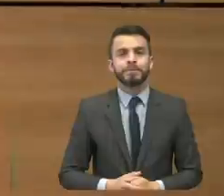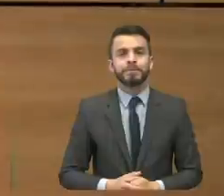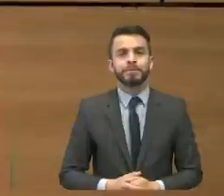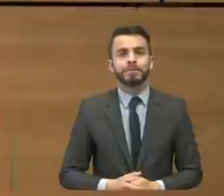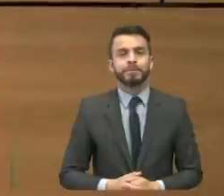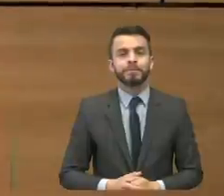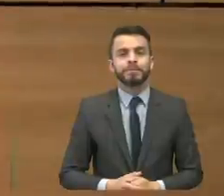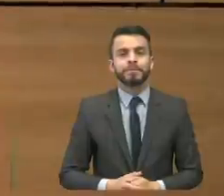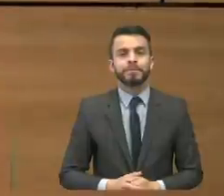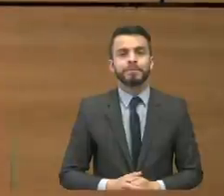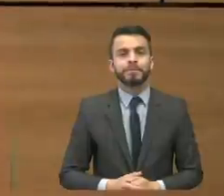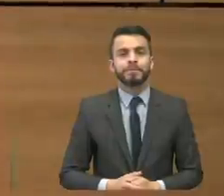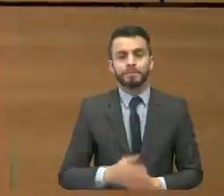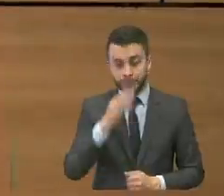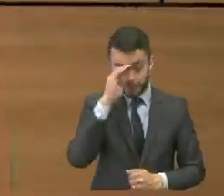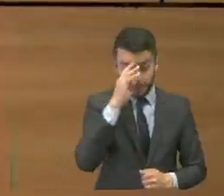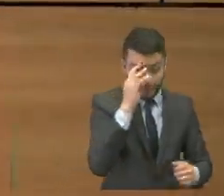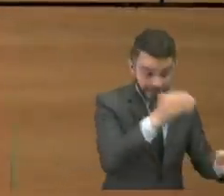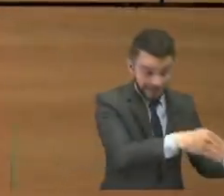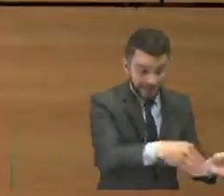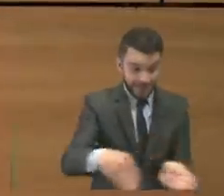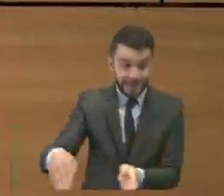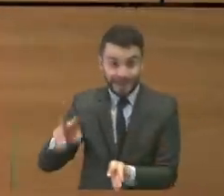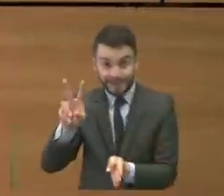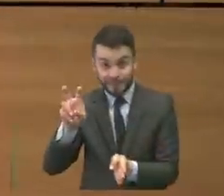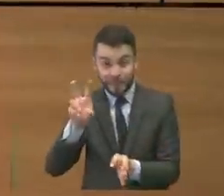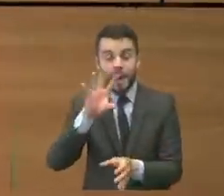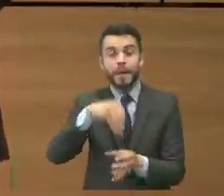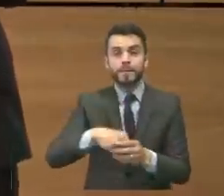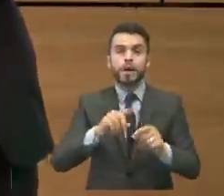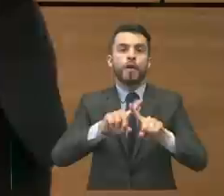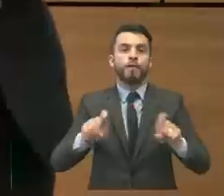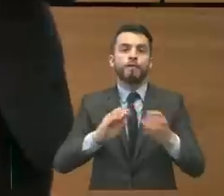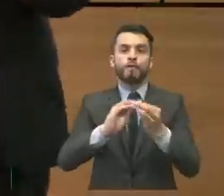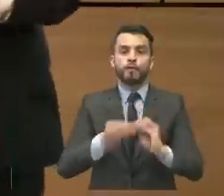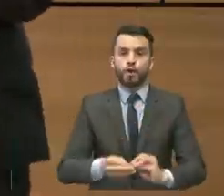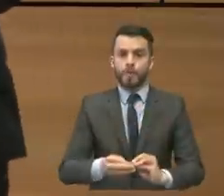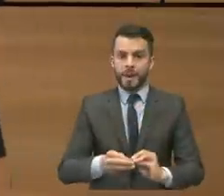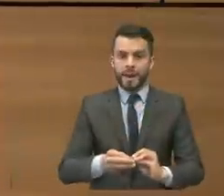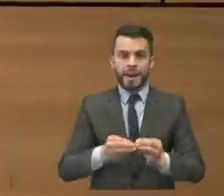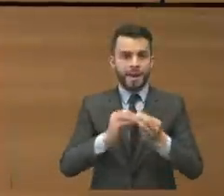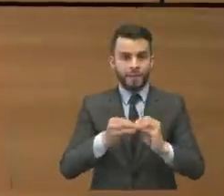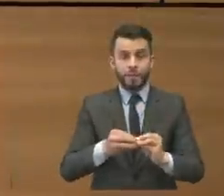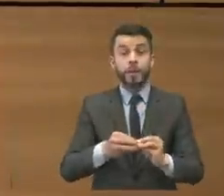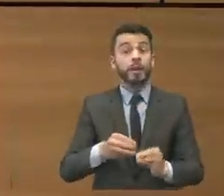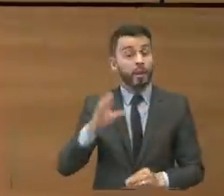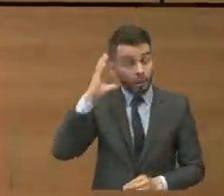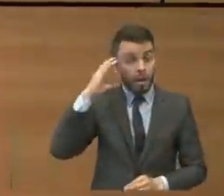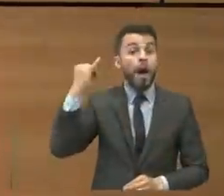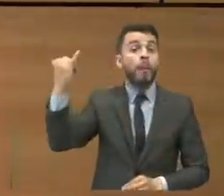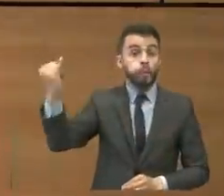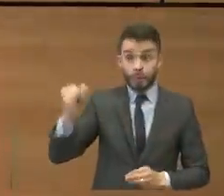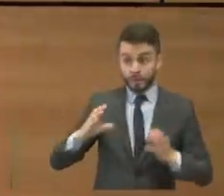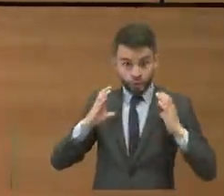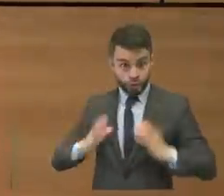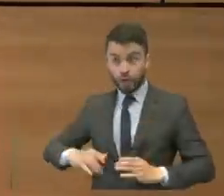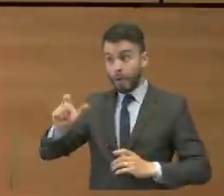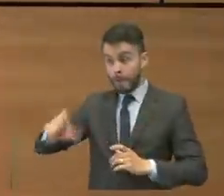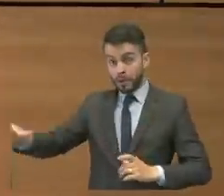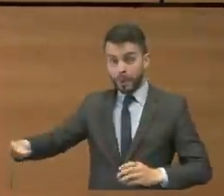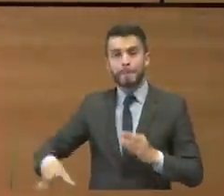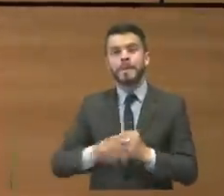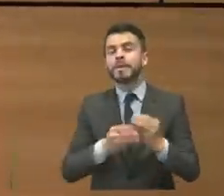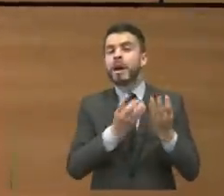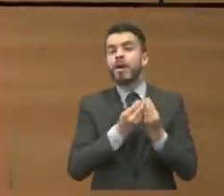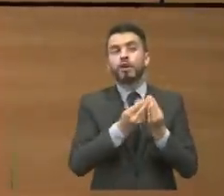El corredor es por definición multimodal. Esa es una de las condiciones que nos puso tanto la ciudadanía como el